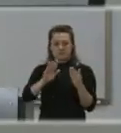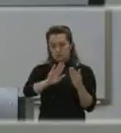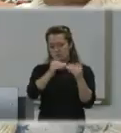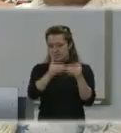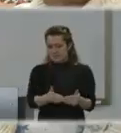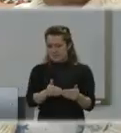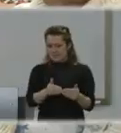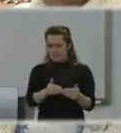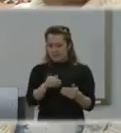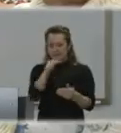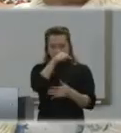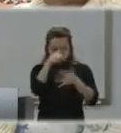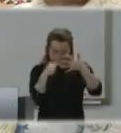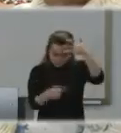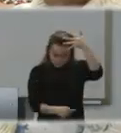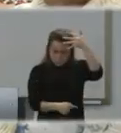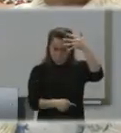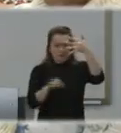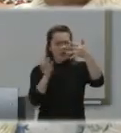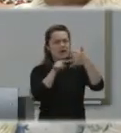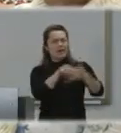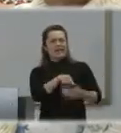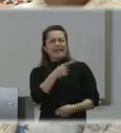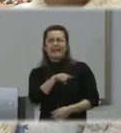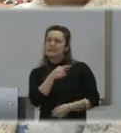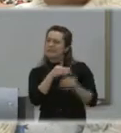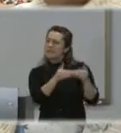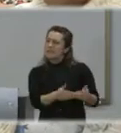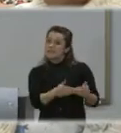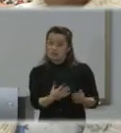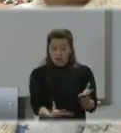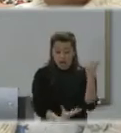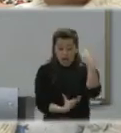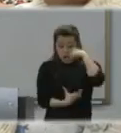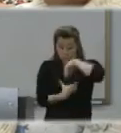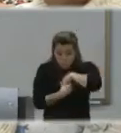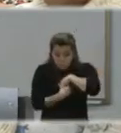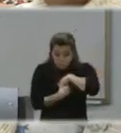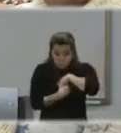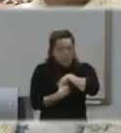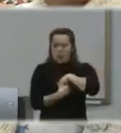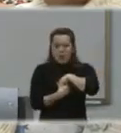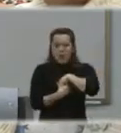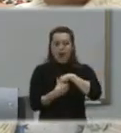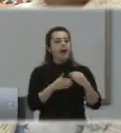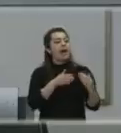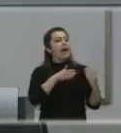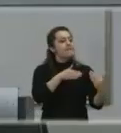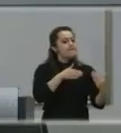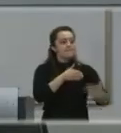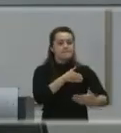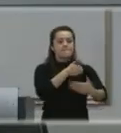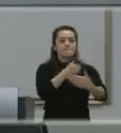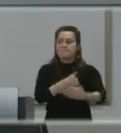Discapacidad, en el que la discapacidad se entiende no como algo que está en la persona, sino como una interacción entre las